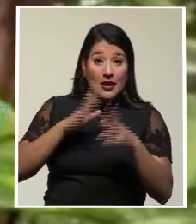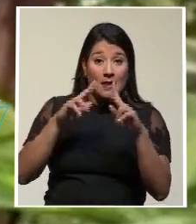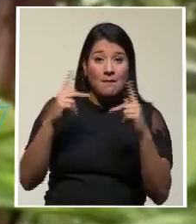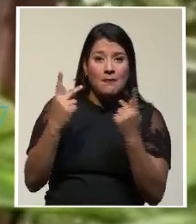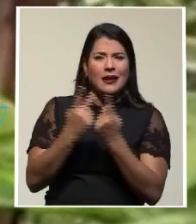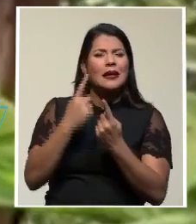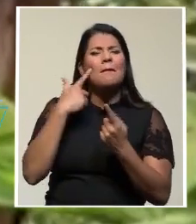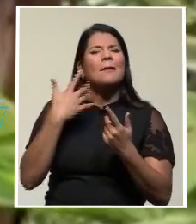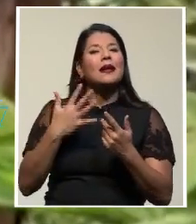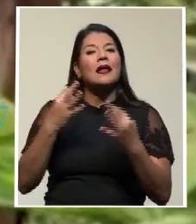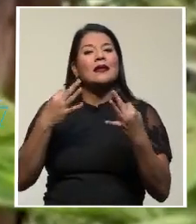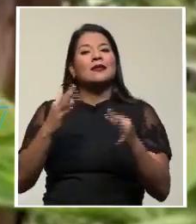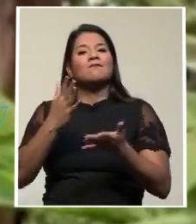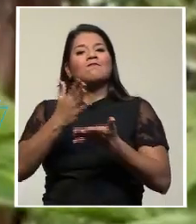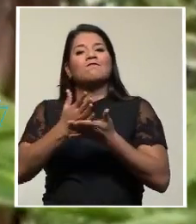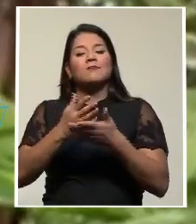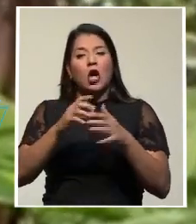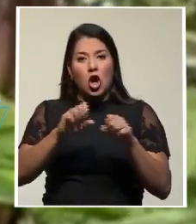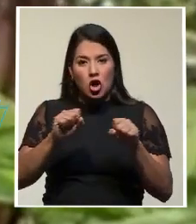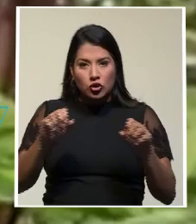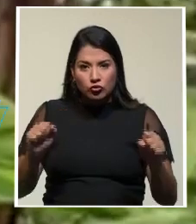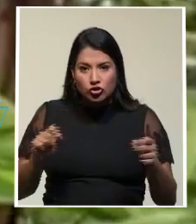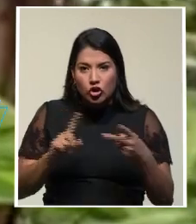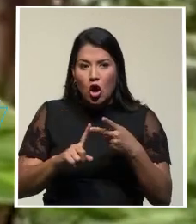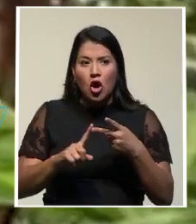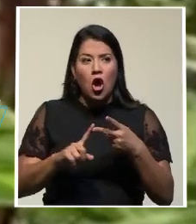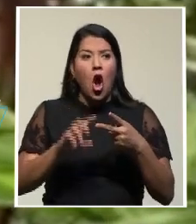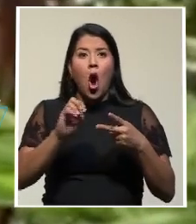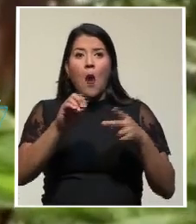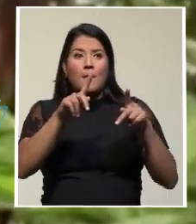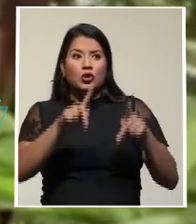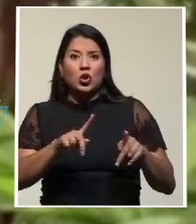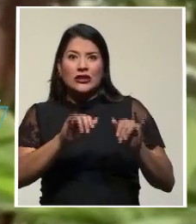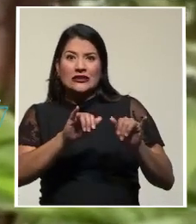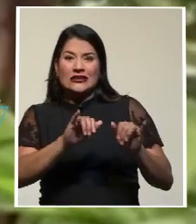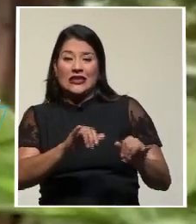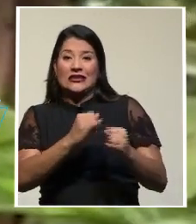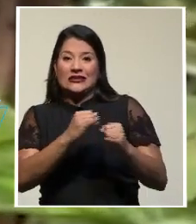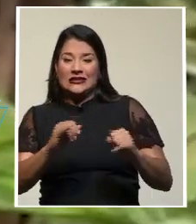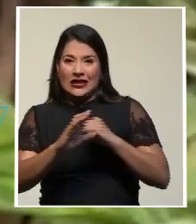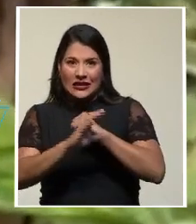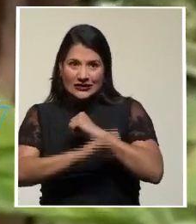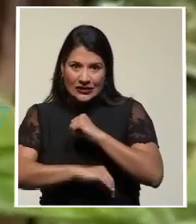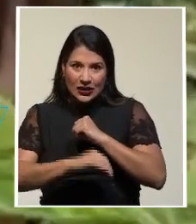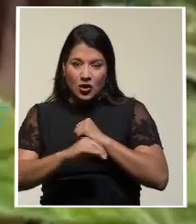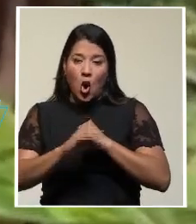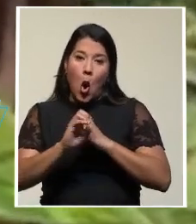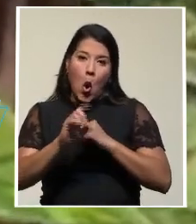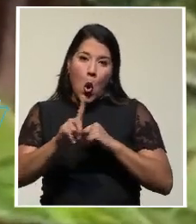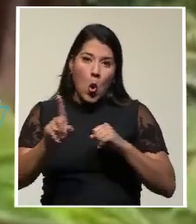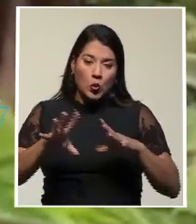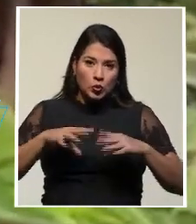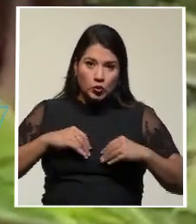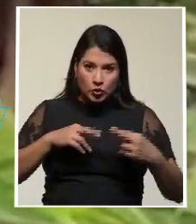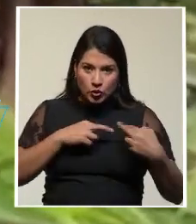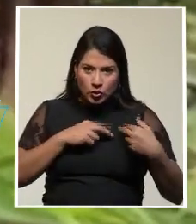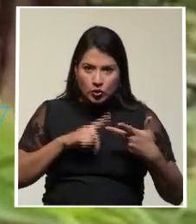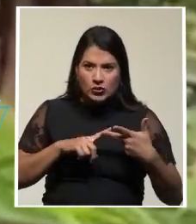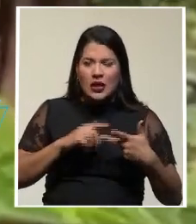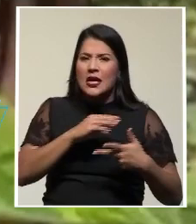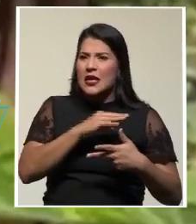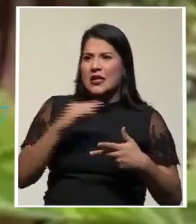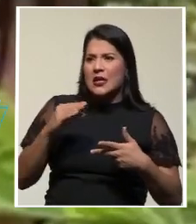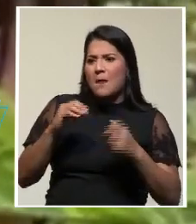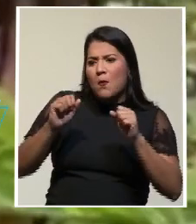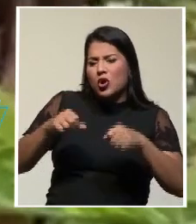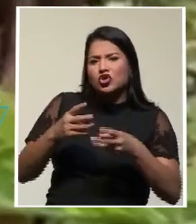luchar contra la corrupción y la impunidad, para proponer soluciones viables a los principales problemas en una verdadera democracia